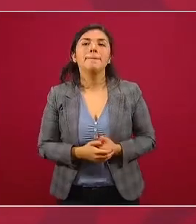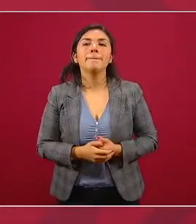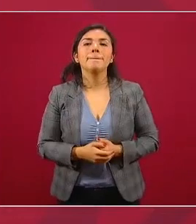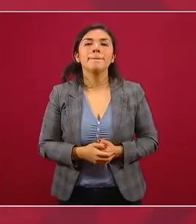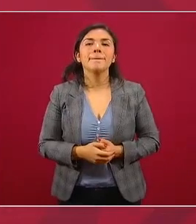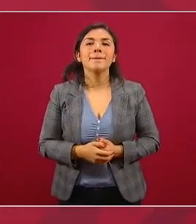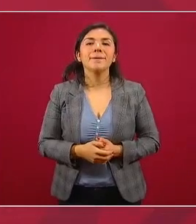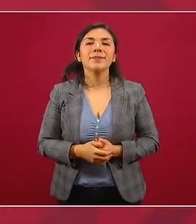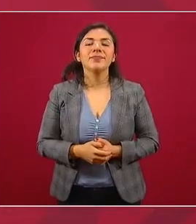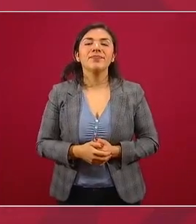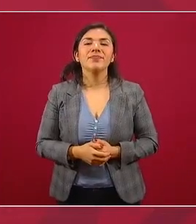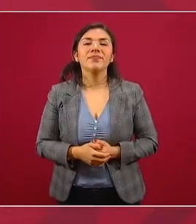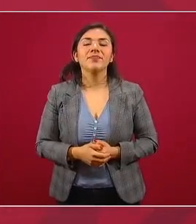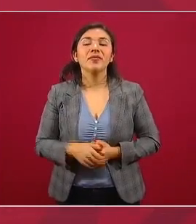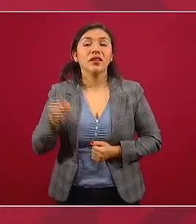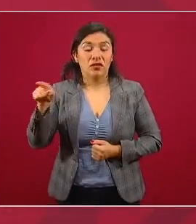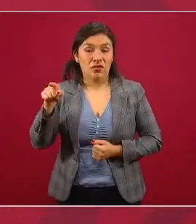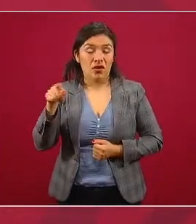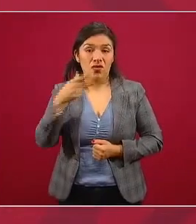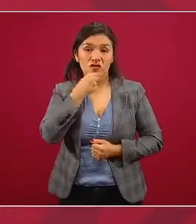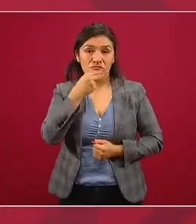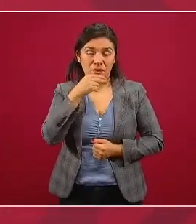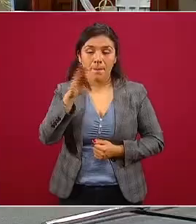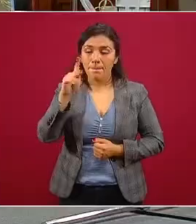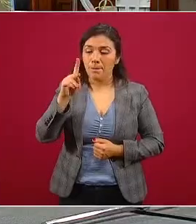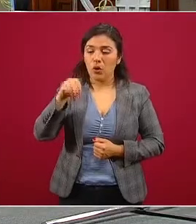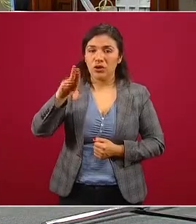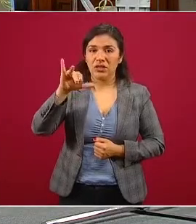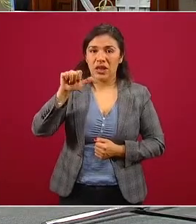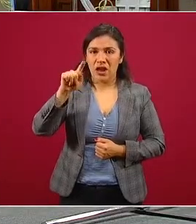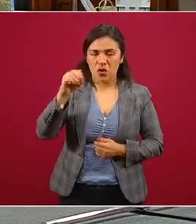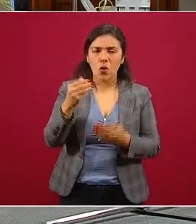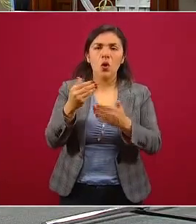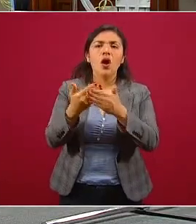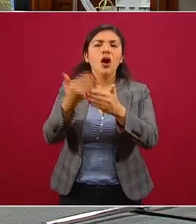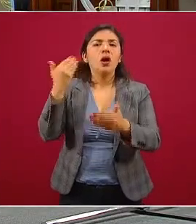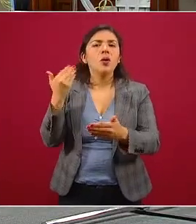que participó en la